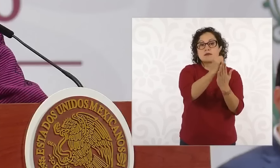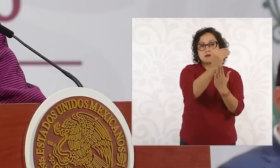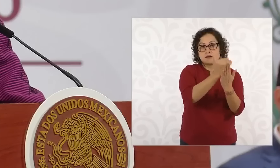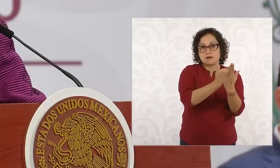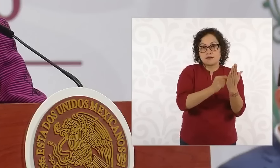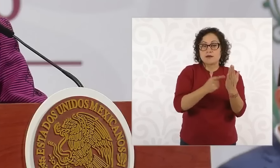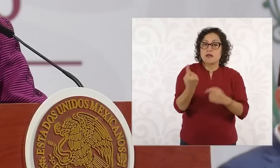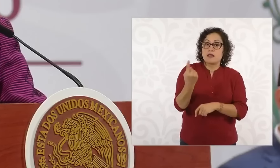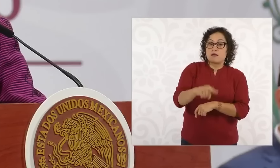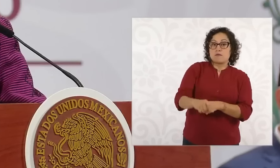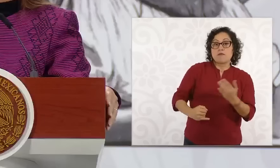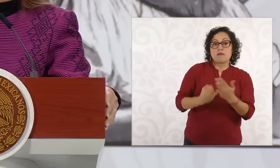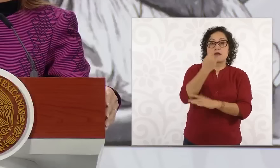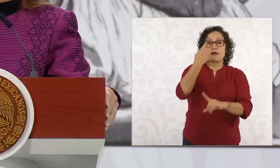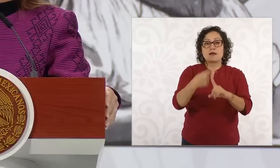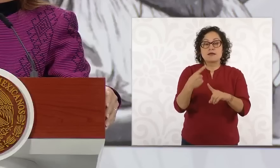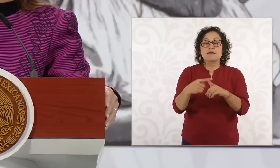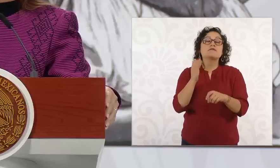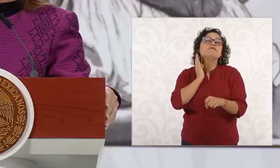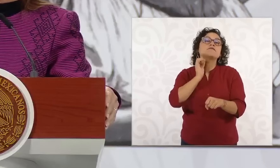Fiscalía de la Ciudad de México.